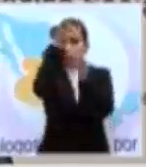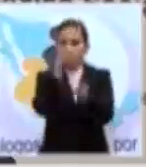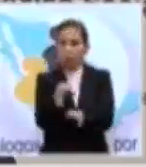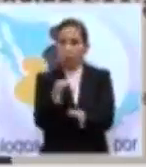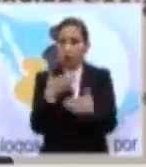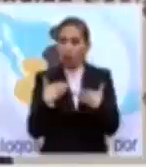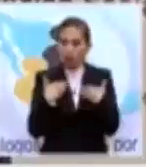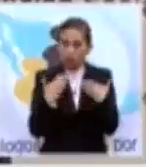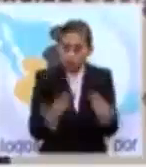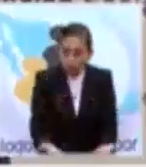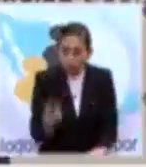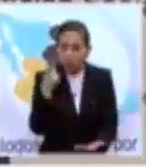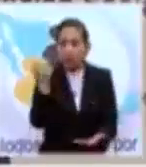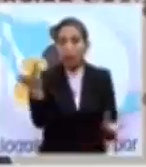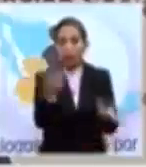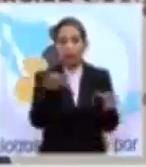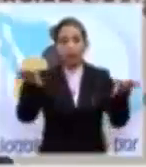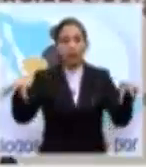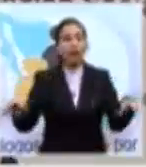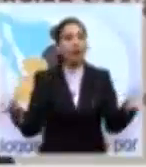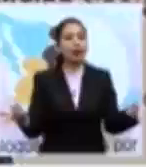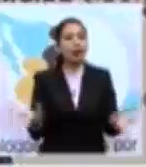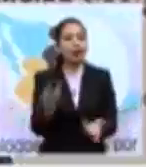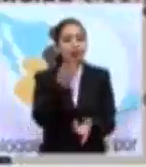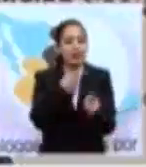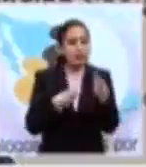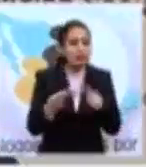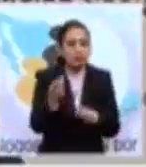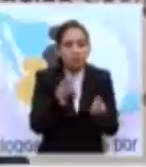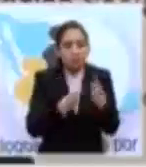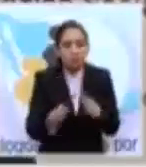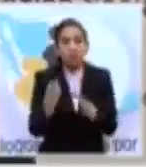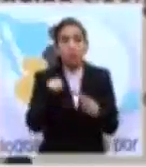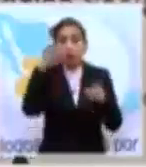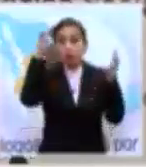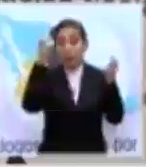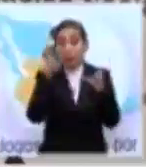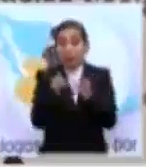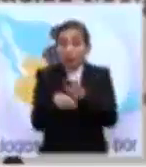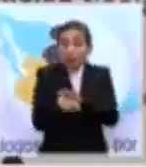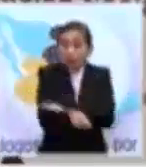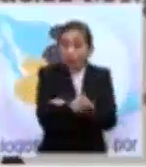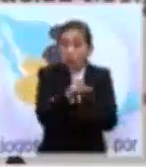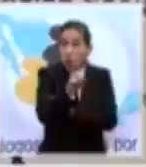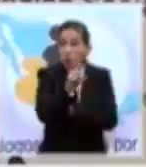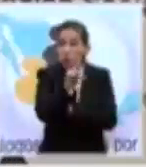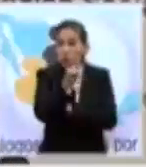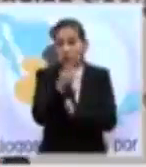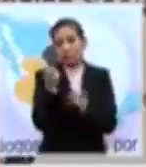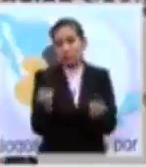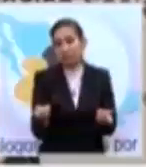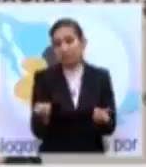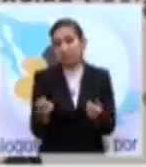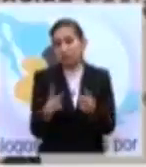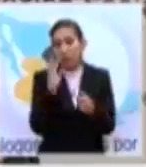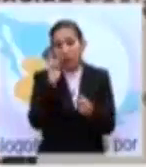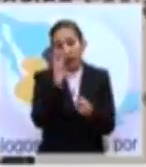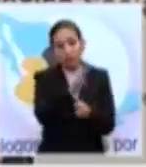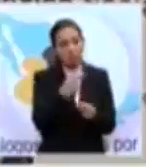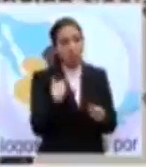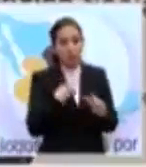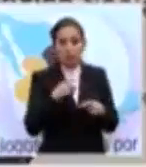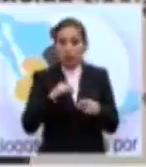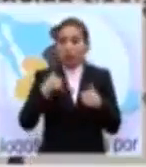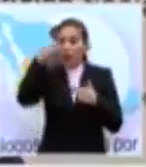por lo menos en estos dos casos, porque obviamente el tema de la corrupción es el primer tema que debemos salvar para poder ganarnos la confianza del